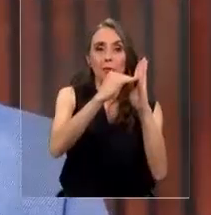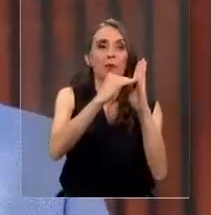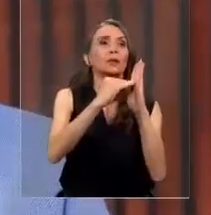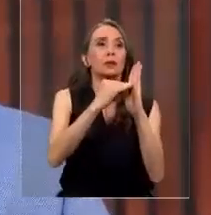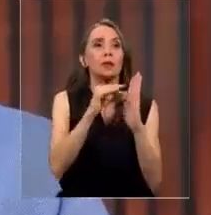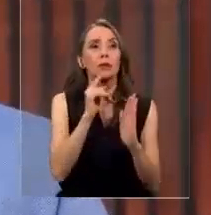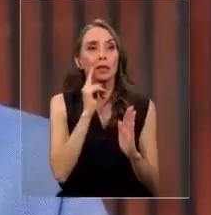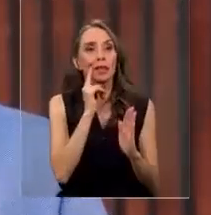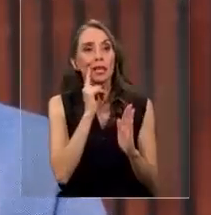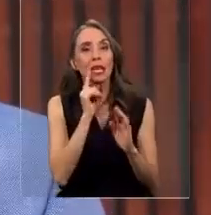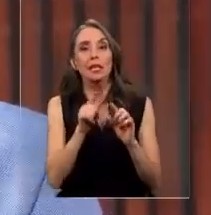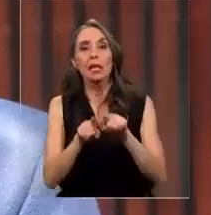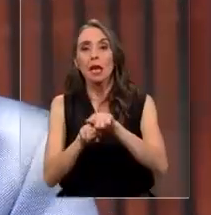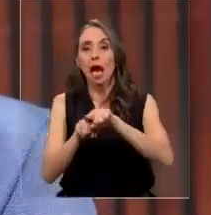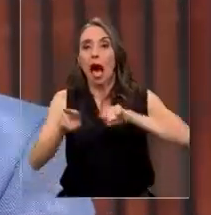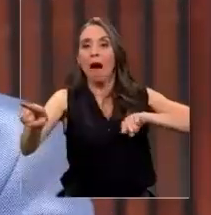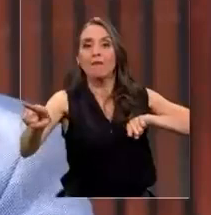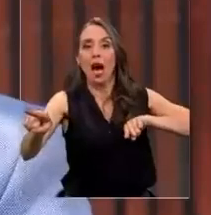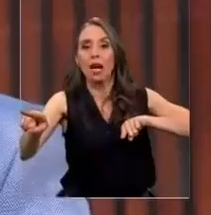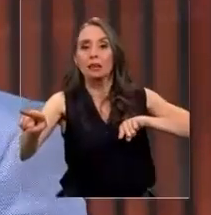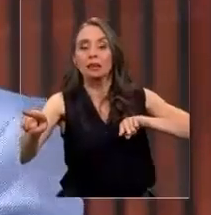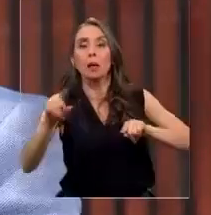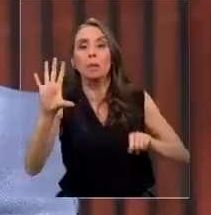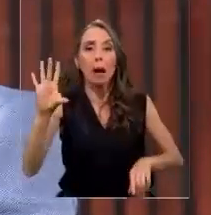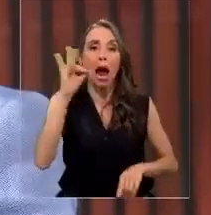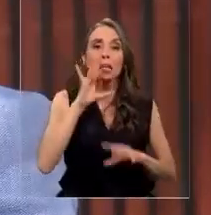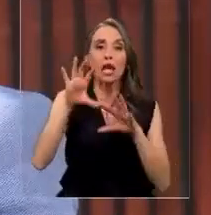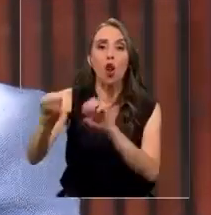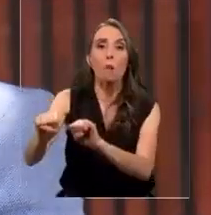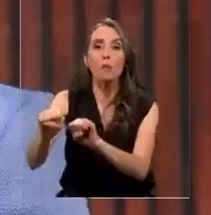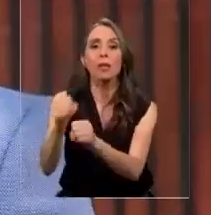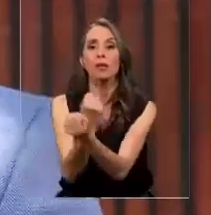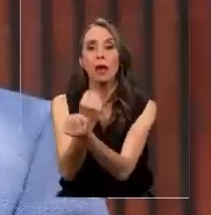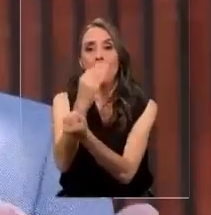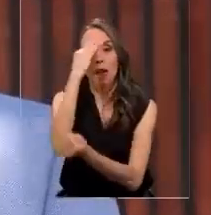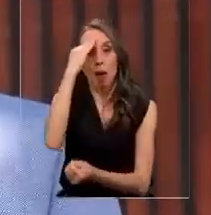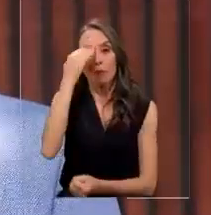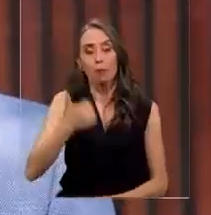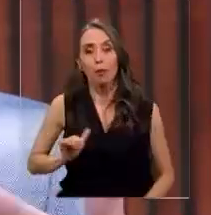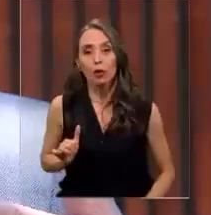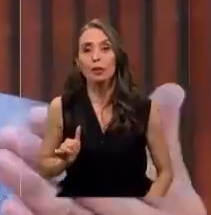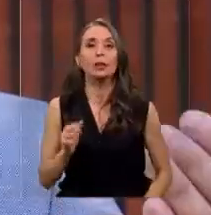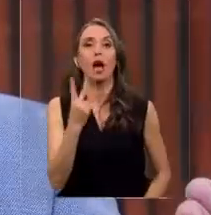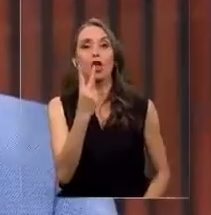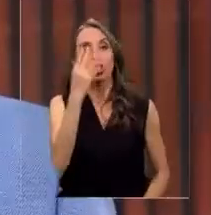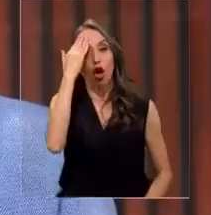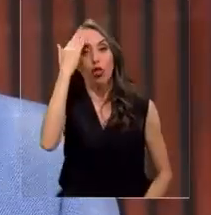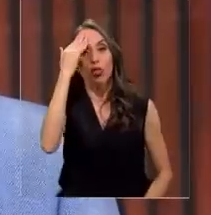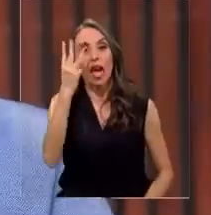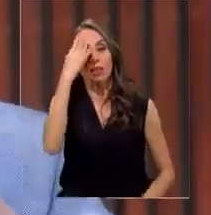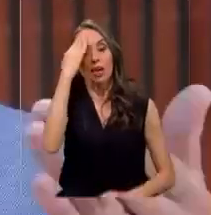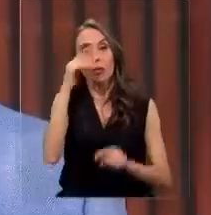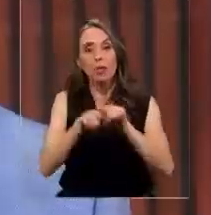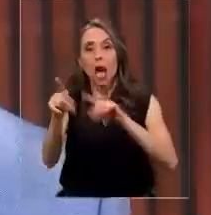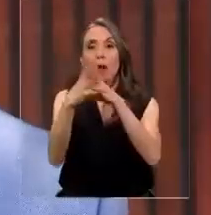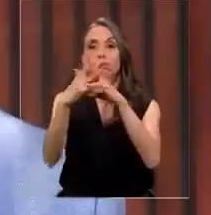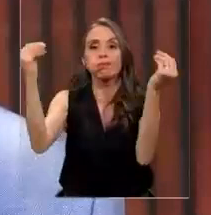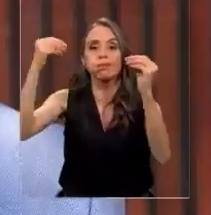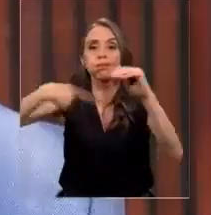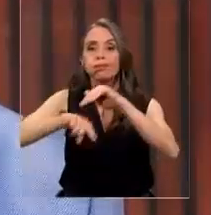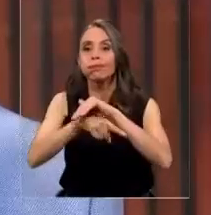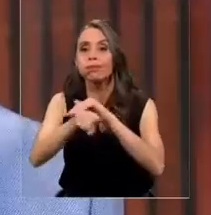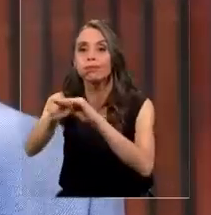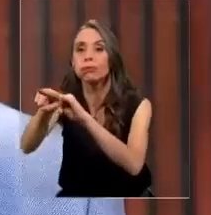avance importante y una ventaja respecto de su ubicación por parte de la policía. Entonces, llevaba a lo menos 2-3 días de ventaja, probablemente